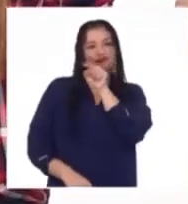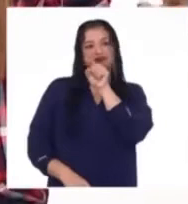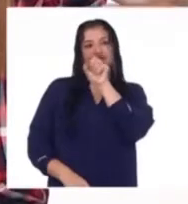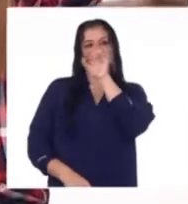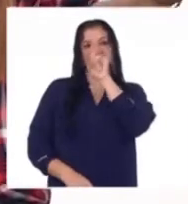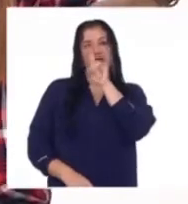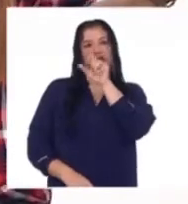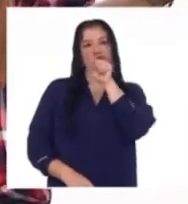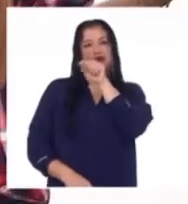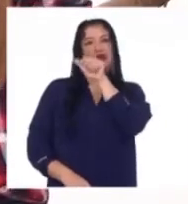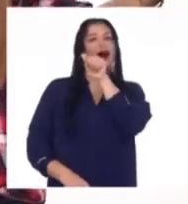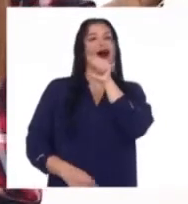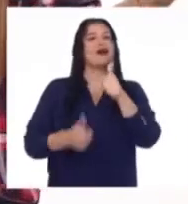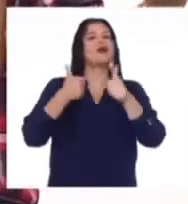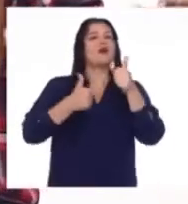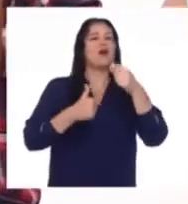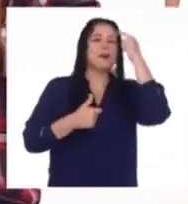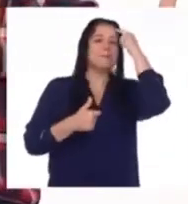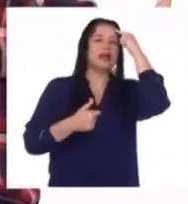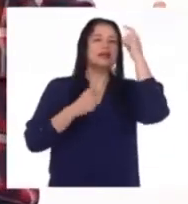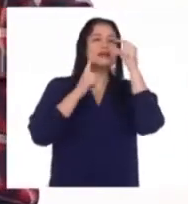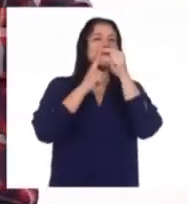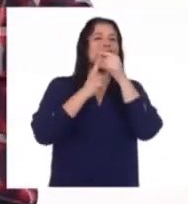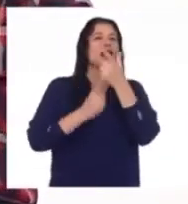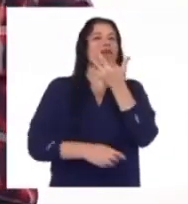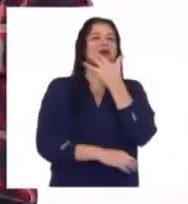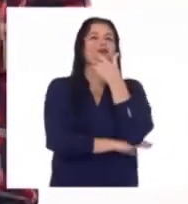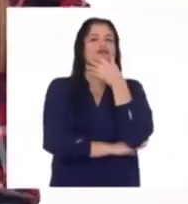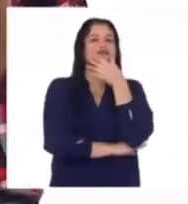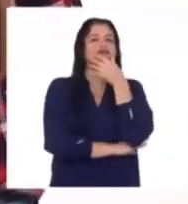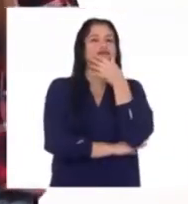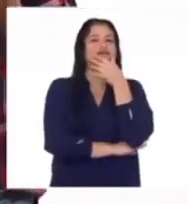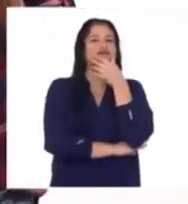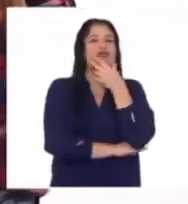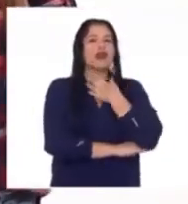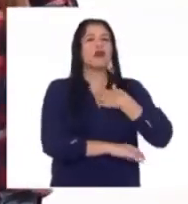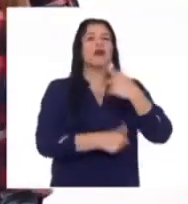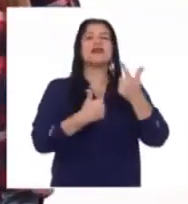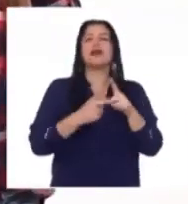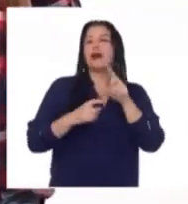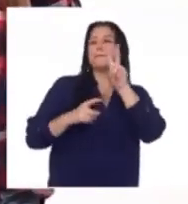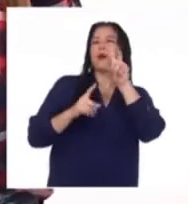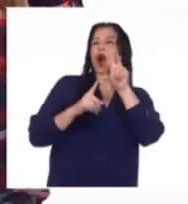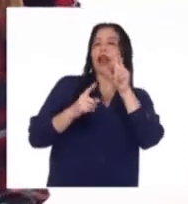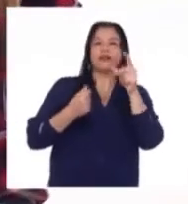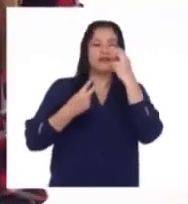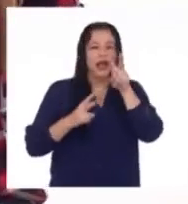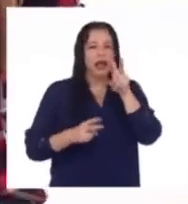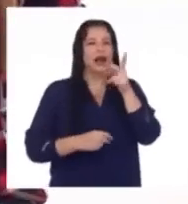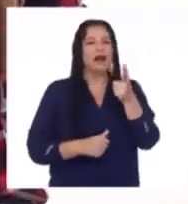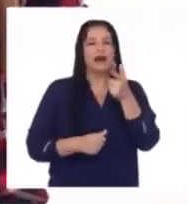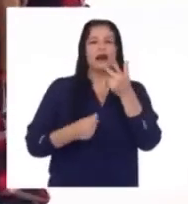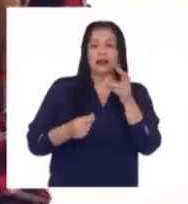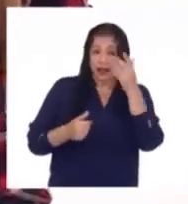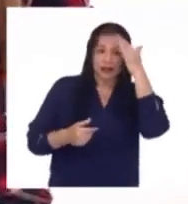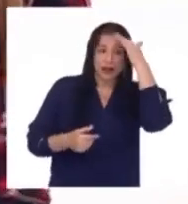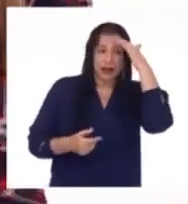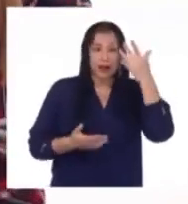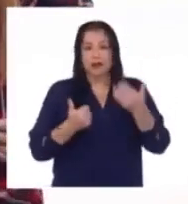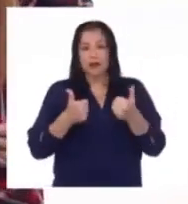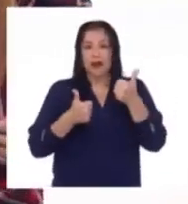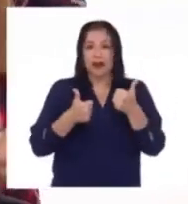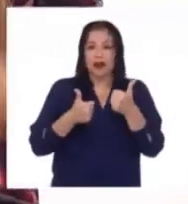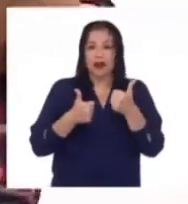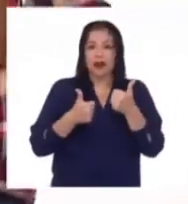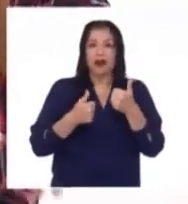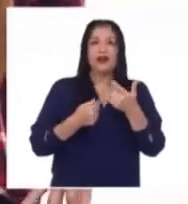ver, piensen qué palabra puede ser. ¿Cuántas vocales ven? ¿Ya la tienen?